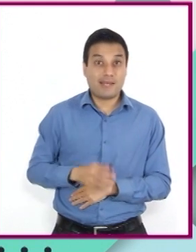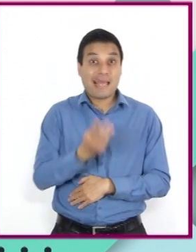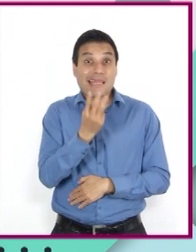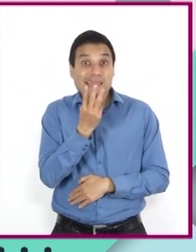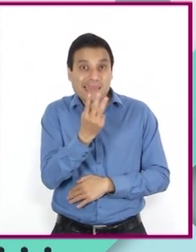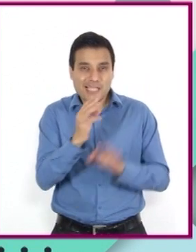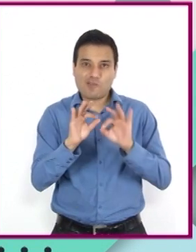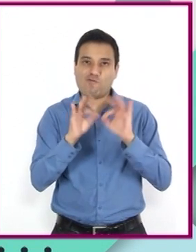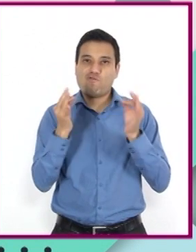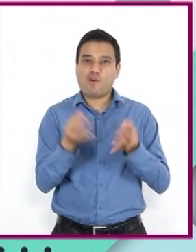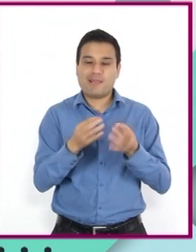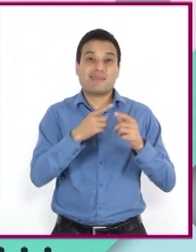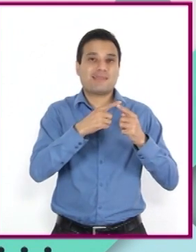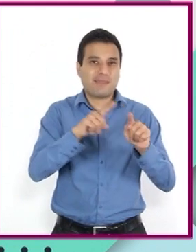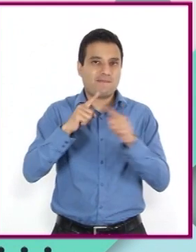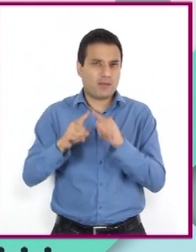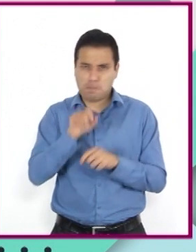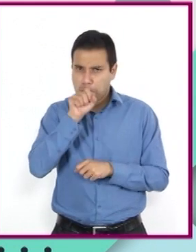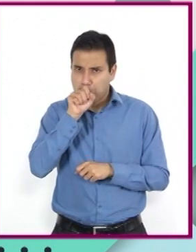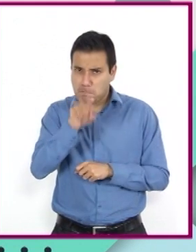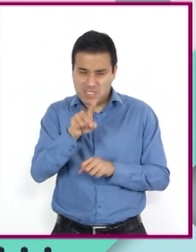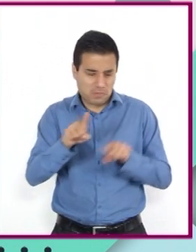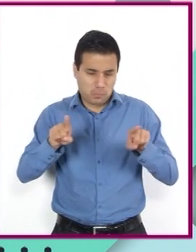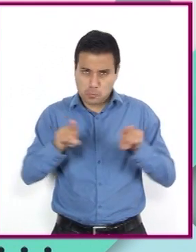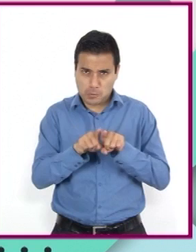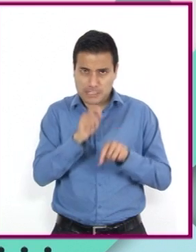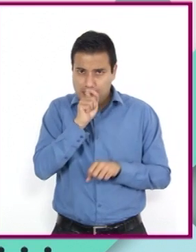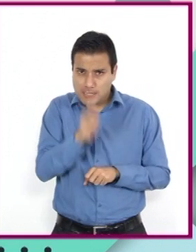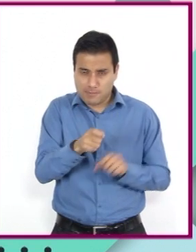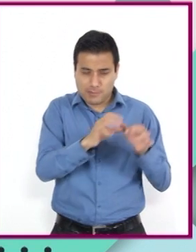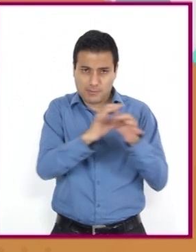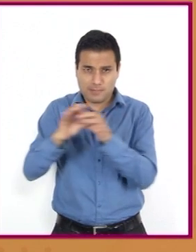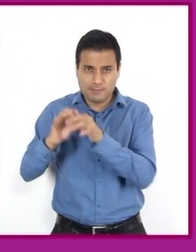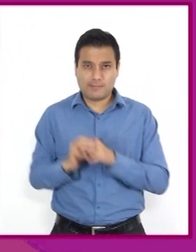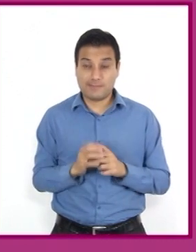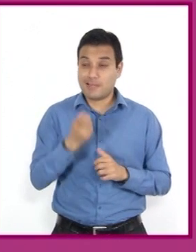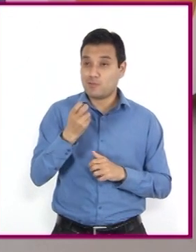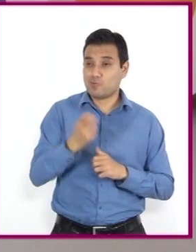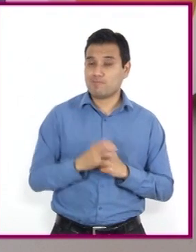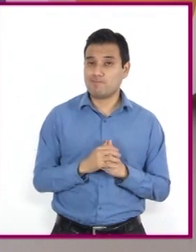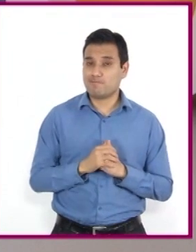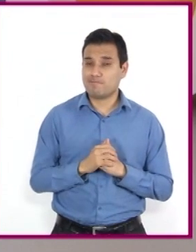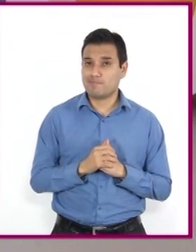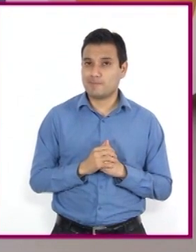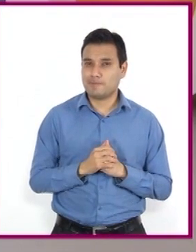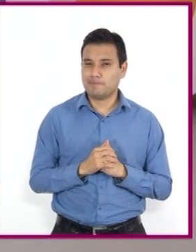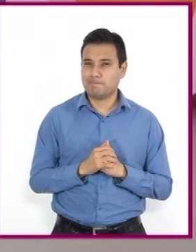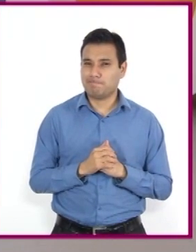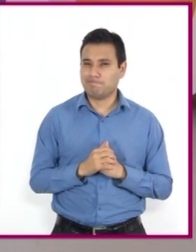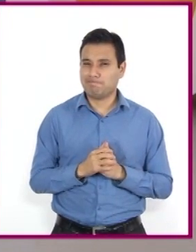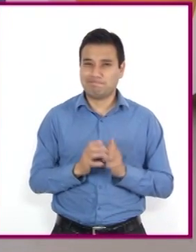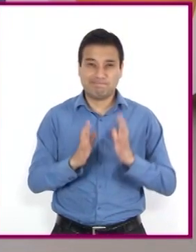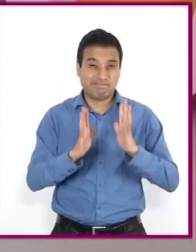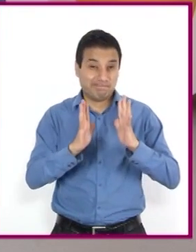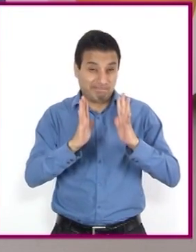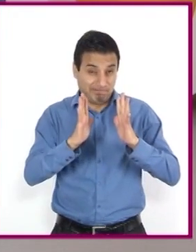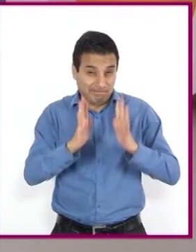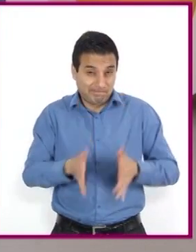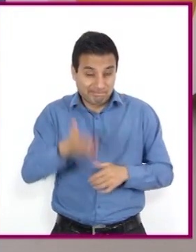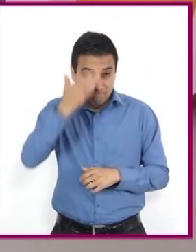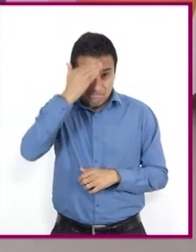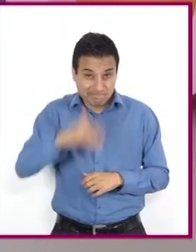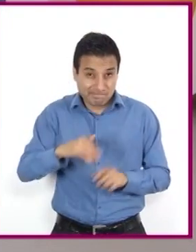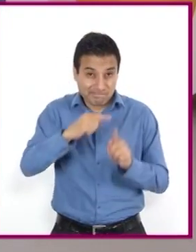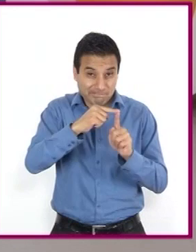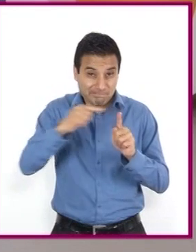que indican la misma operación. Así es, maestro Eduardo. Ahora que ya sabemos resolver divisiones de